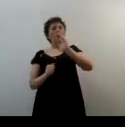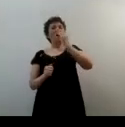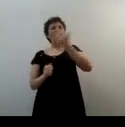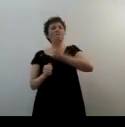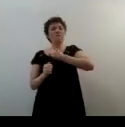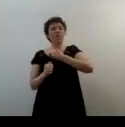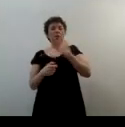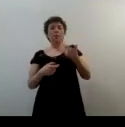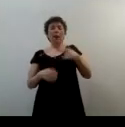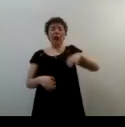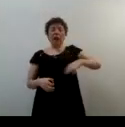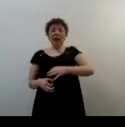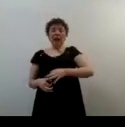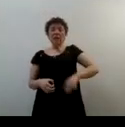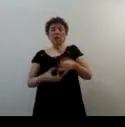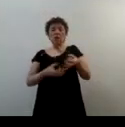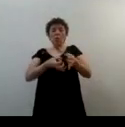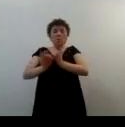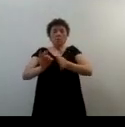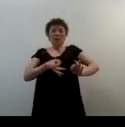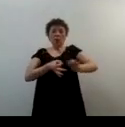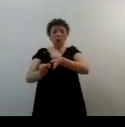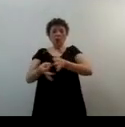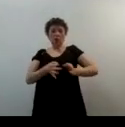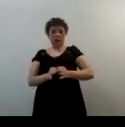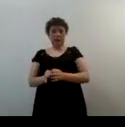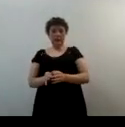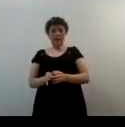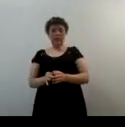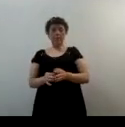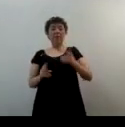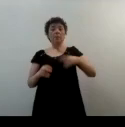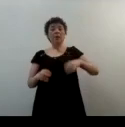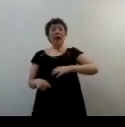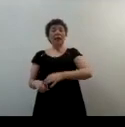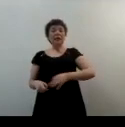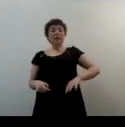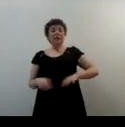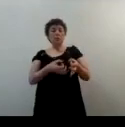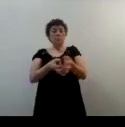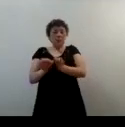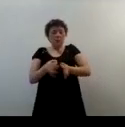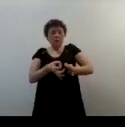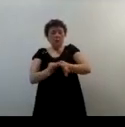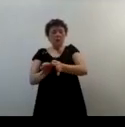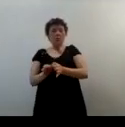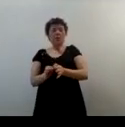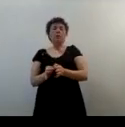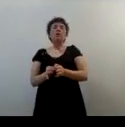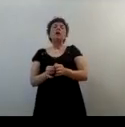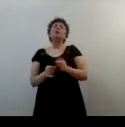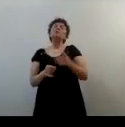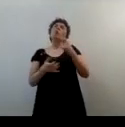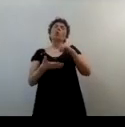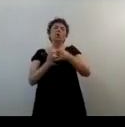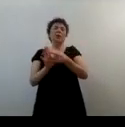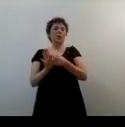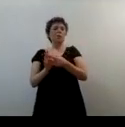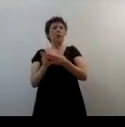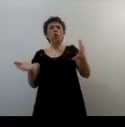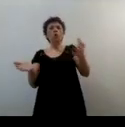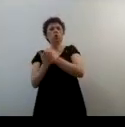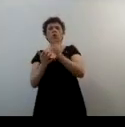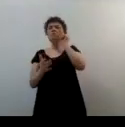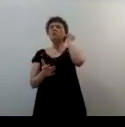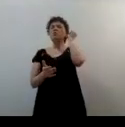intestinal. Bien. Y bueno, esto de la microbiota intestinal es algo un poquito técnico y a todo el mundo os suena